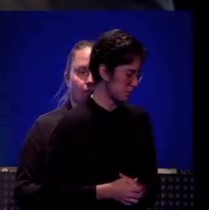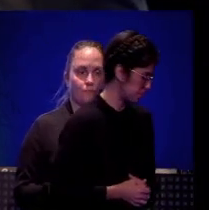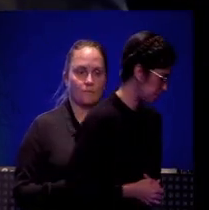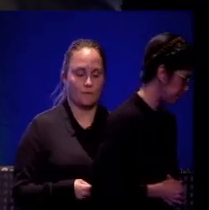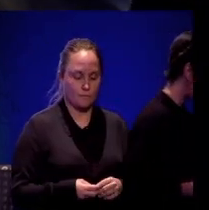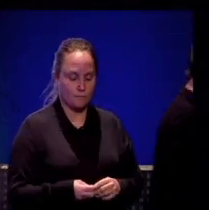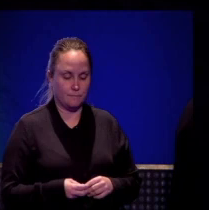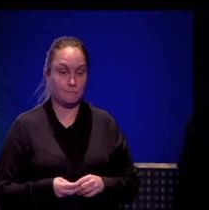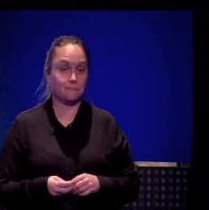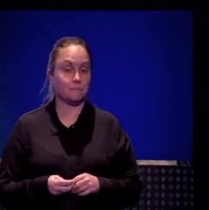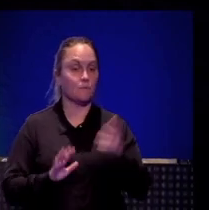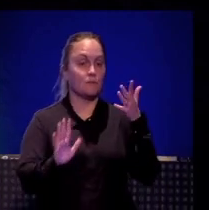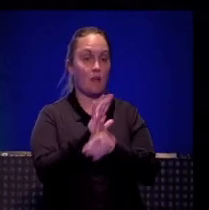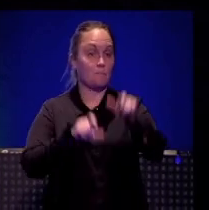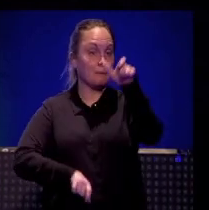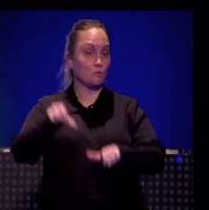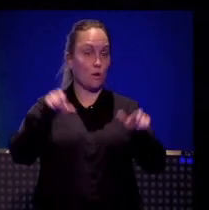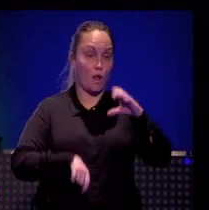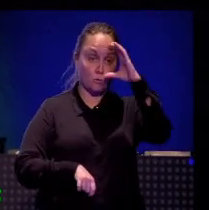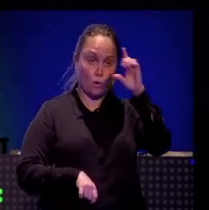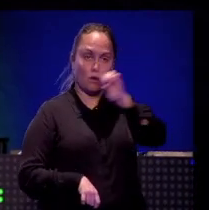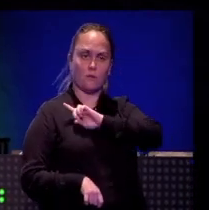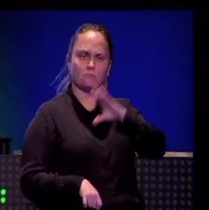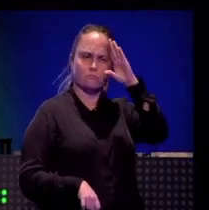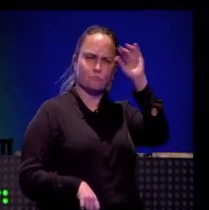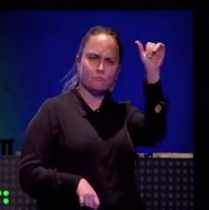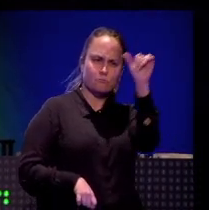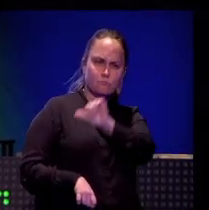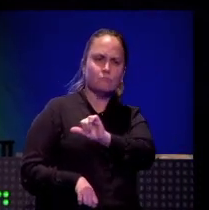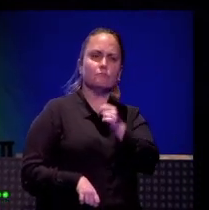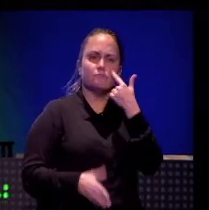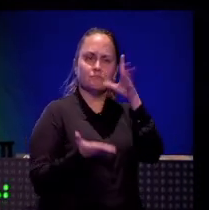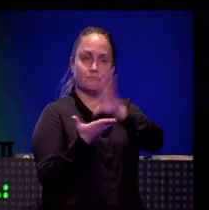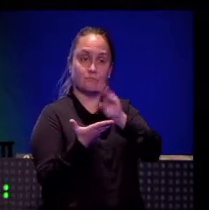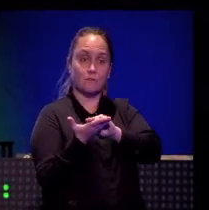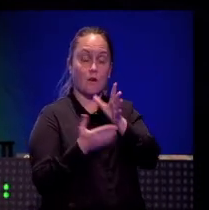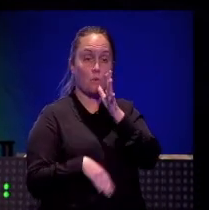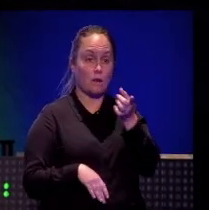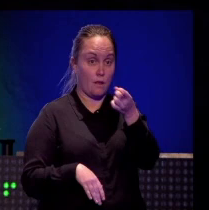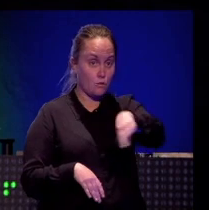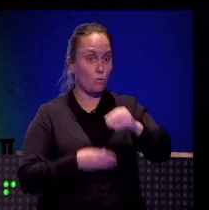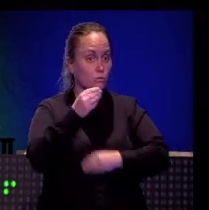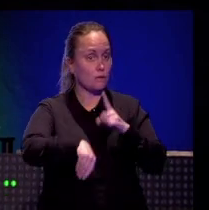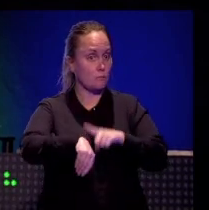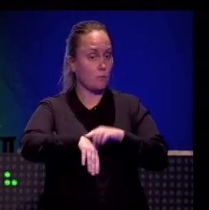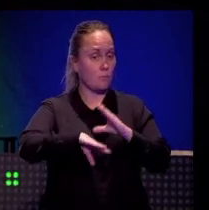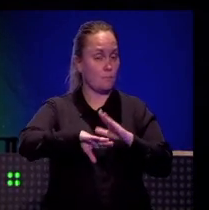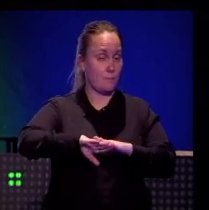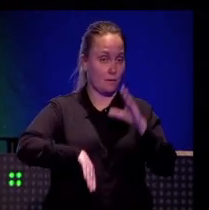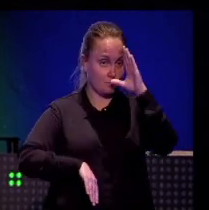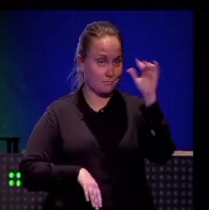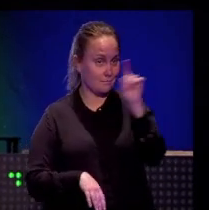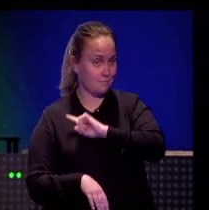escuchar los oyentes porque ellos guardan un tiempo para escucharte a ti y esto es muy importante porque él escucha al oyente